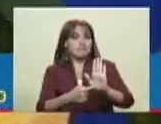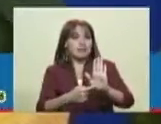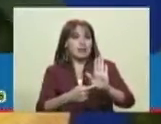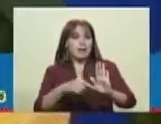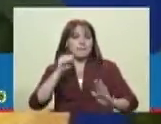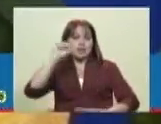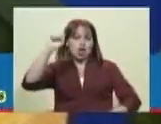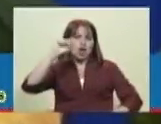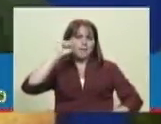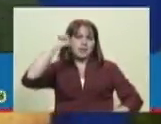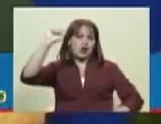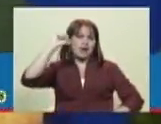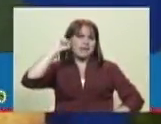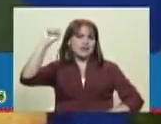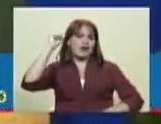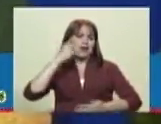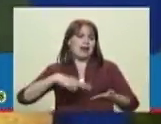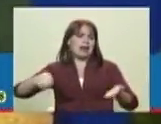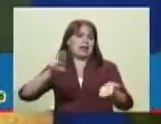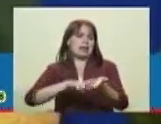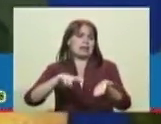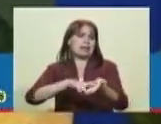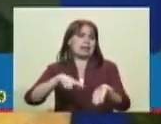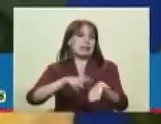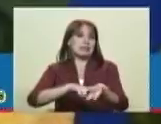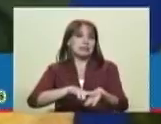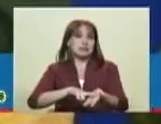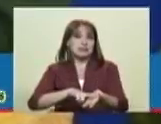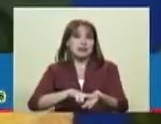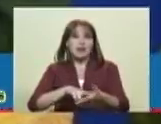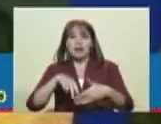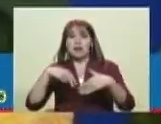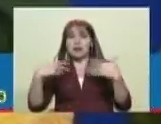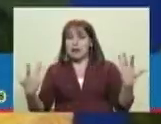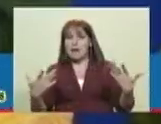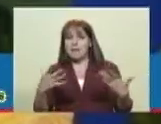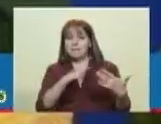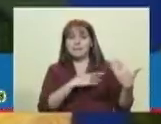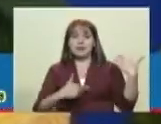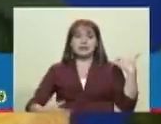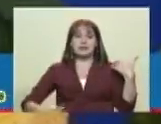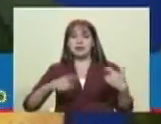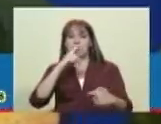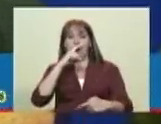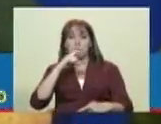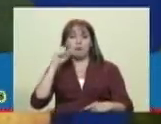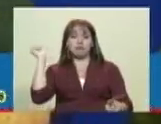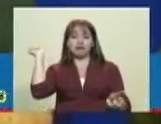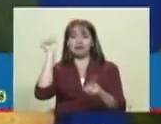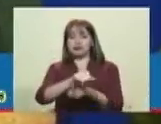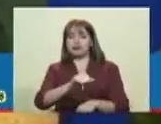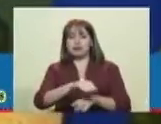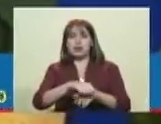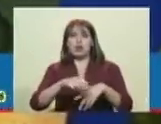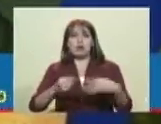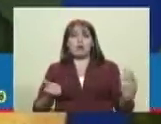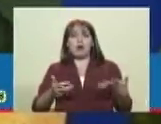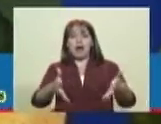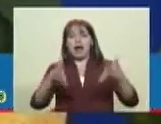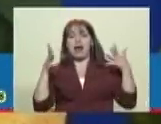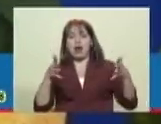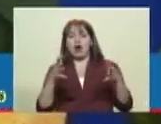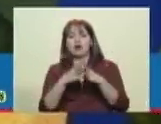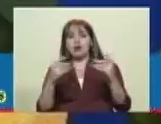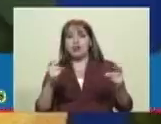victoria en victoria en victoria o cuando el presidente Nicolás Maduro por encima de los obstáculos triunfó en la más